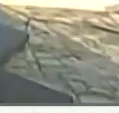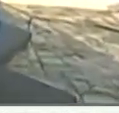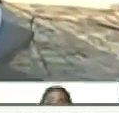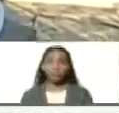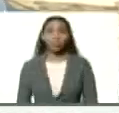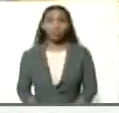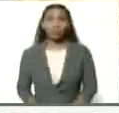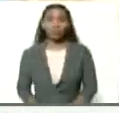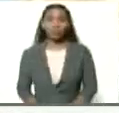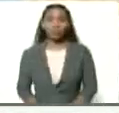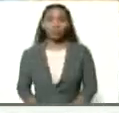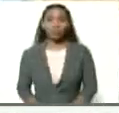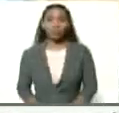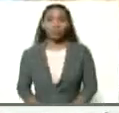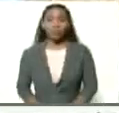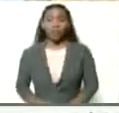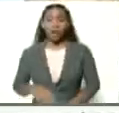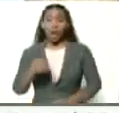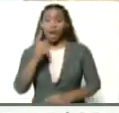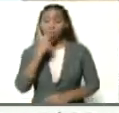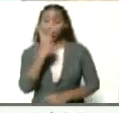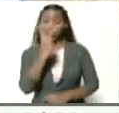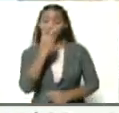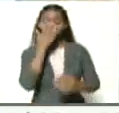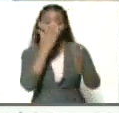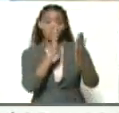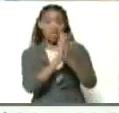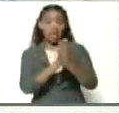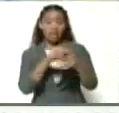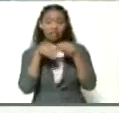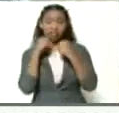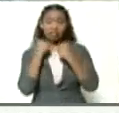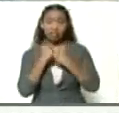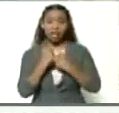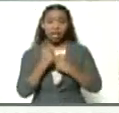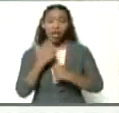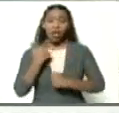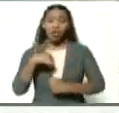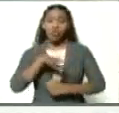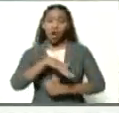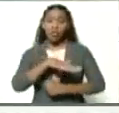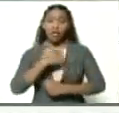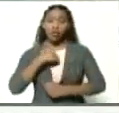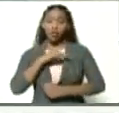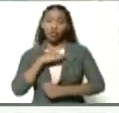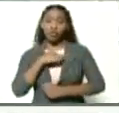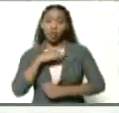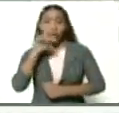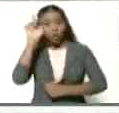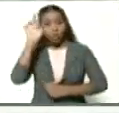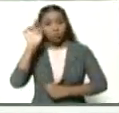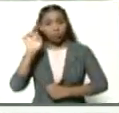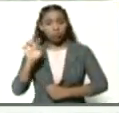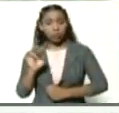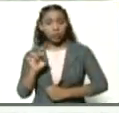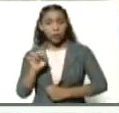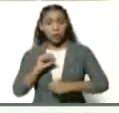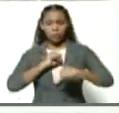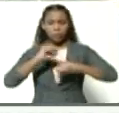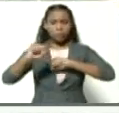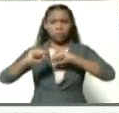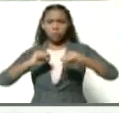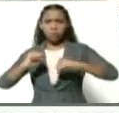fronteras, extensas fronteras, donde estamos nosotros día a día, bueno,